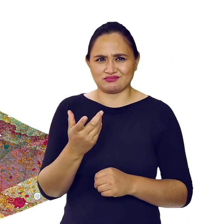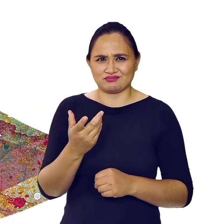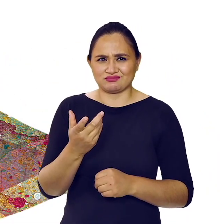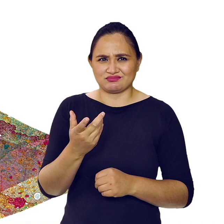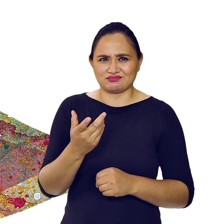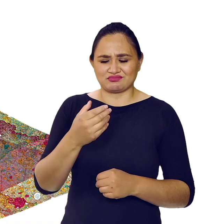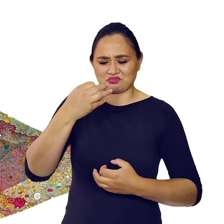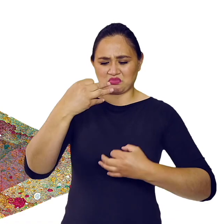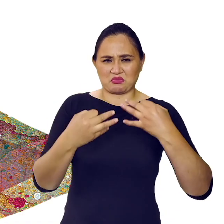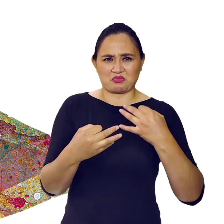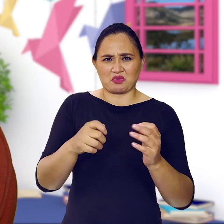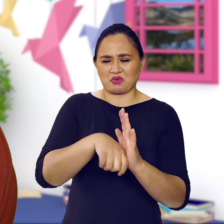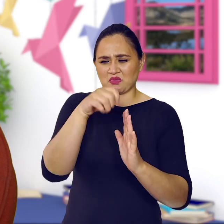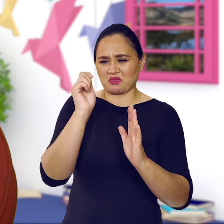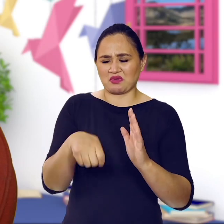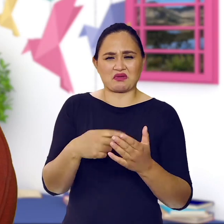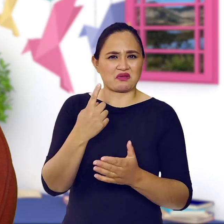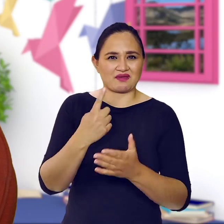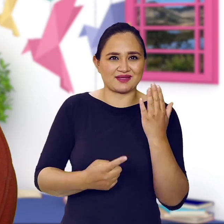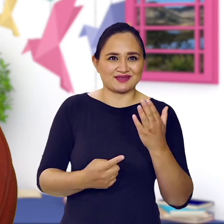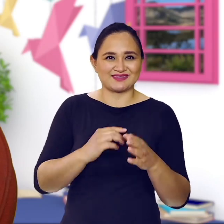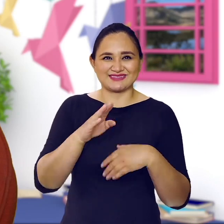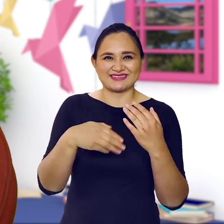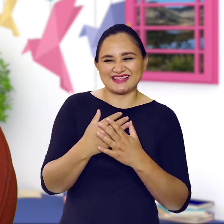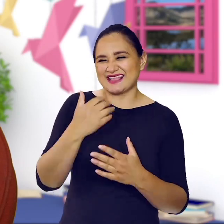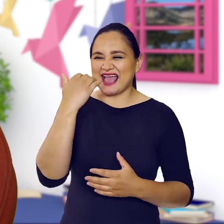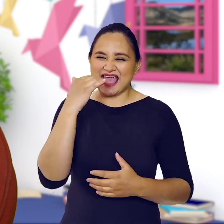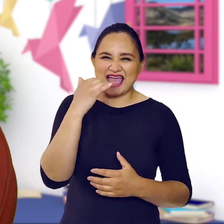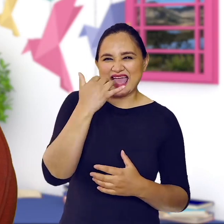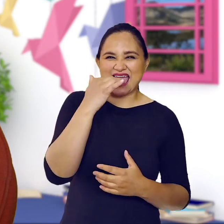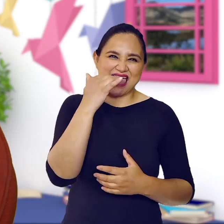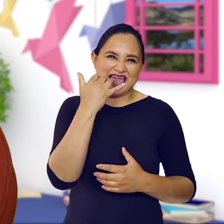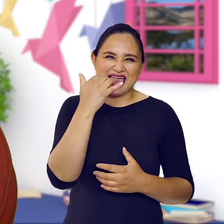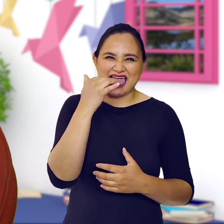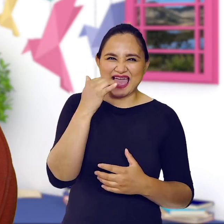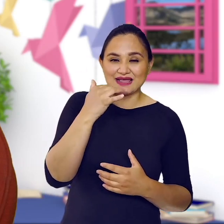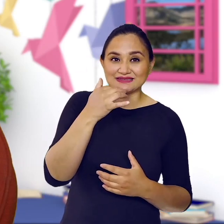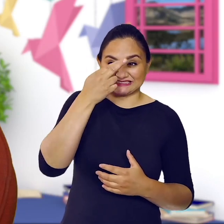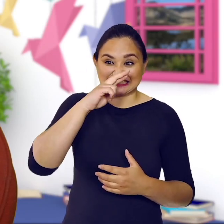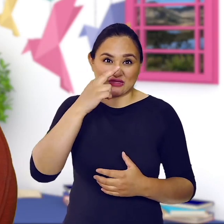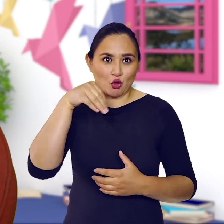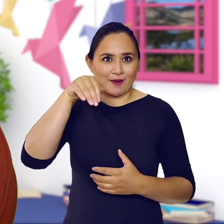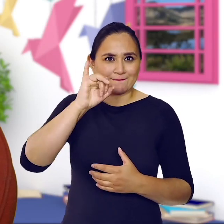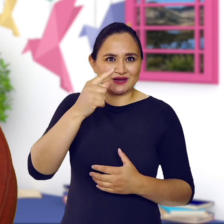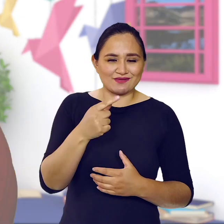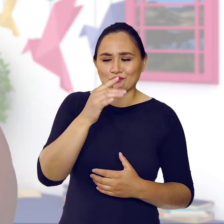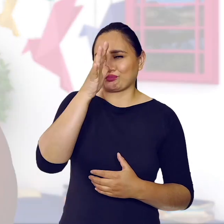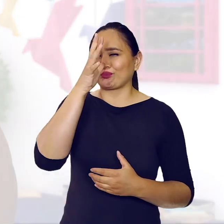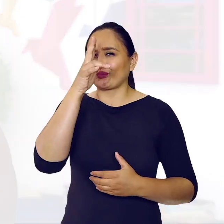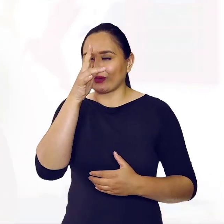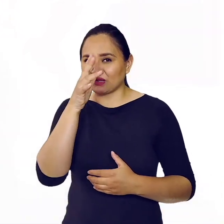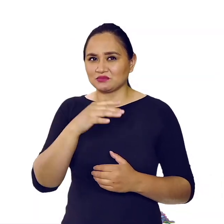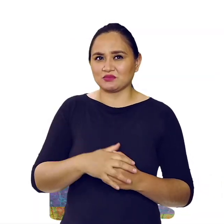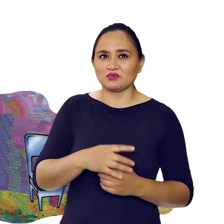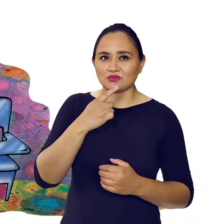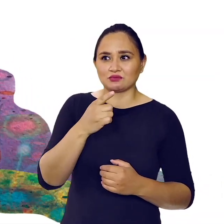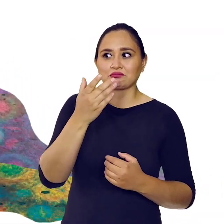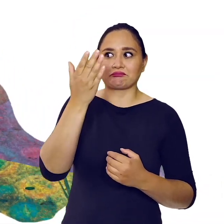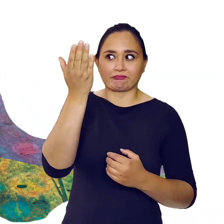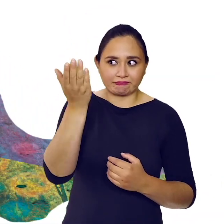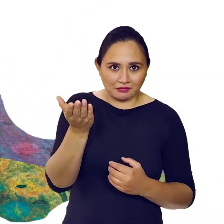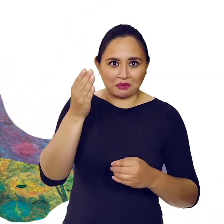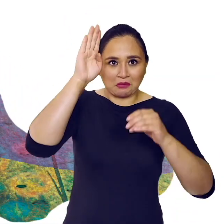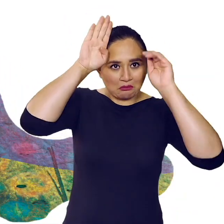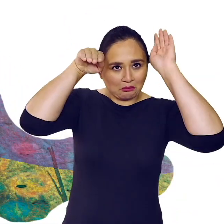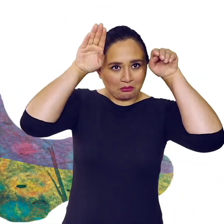qué corte hablan?». Toda la clase estalló en carcajadas y Miguel, burlándose de él, dijo: